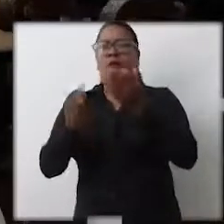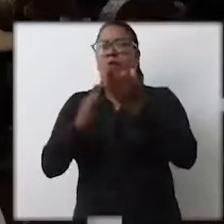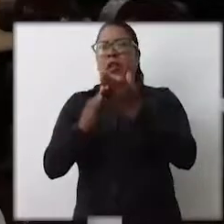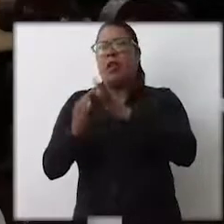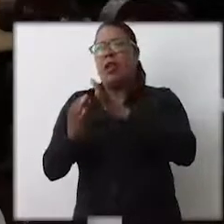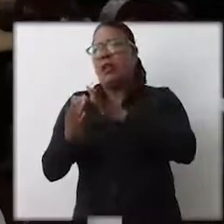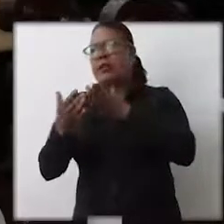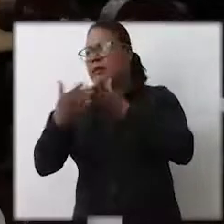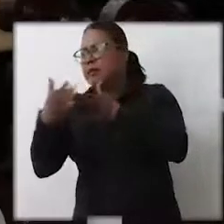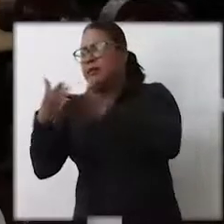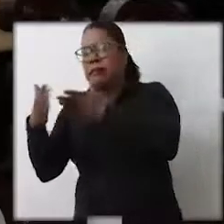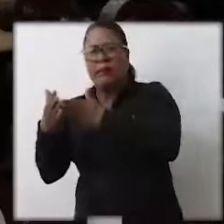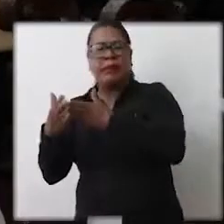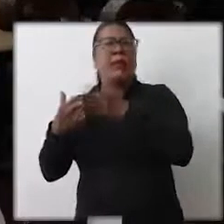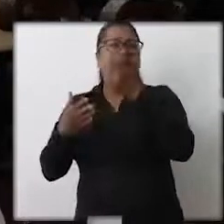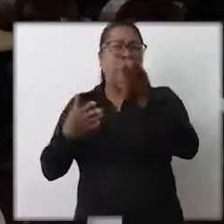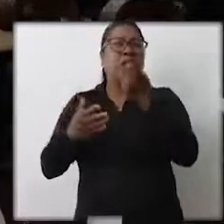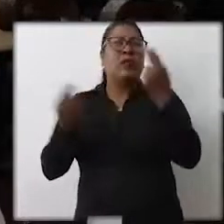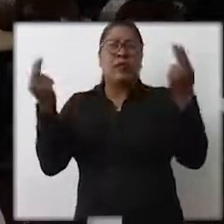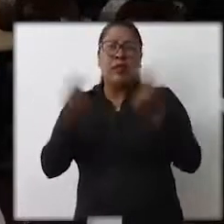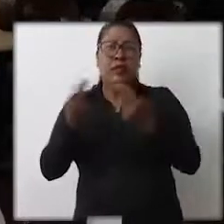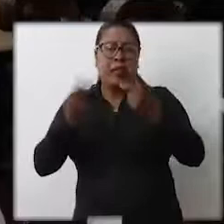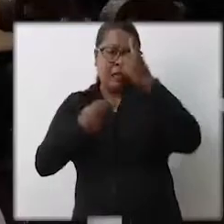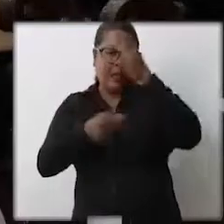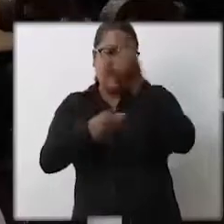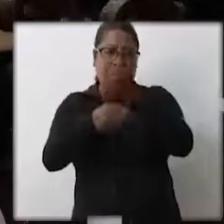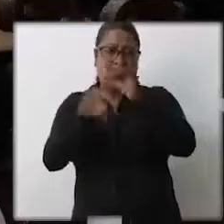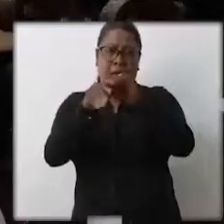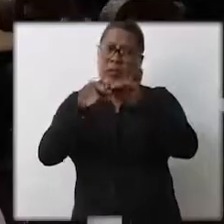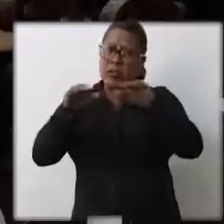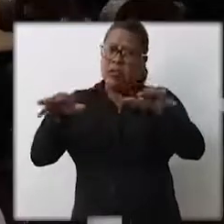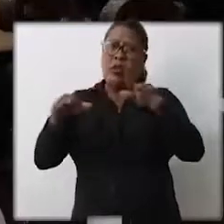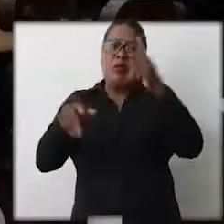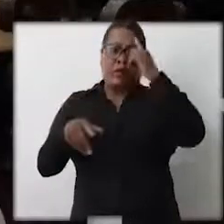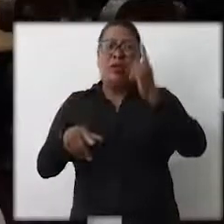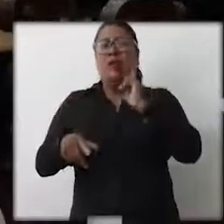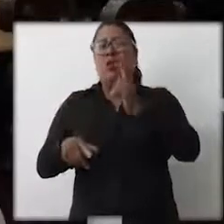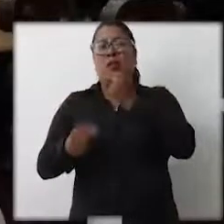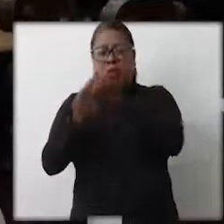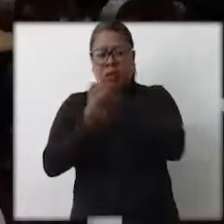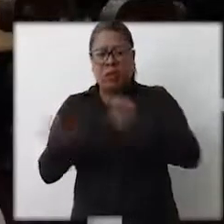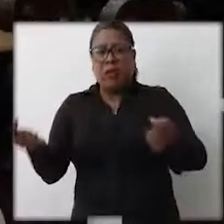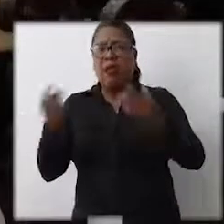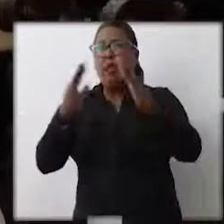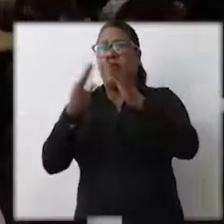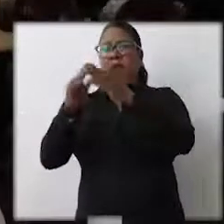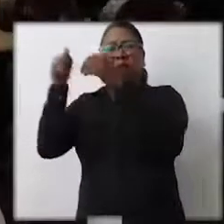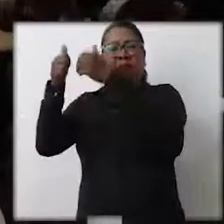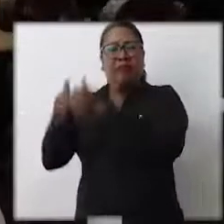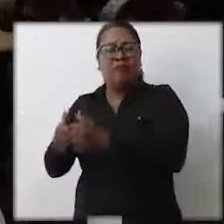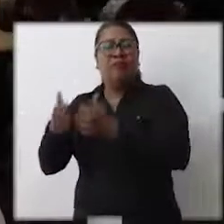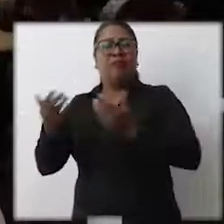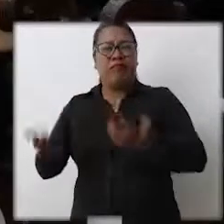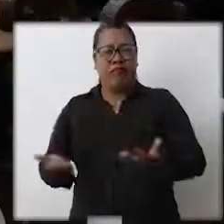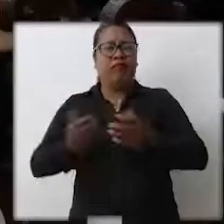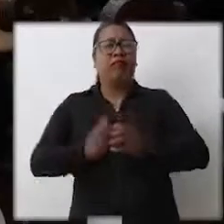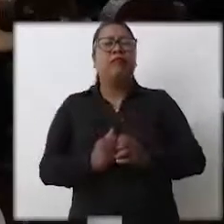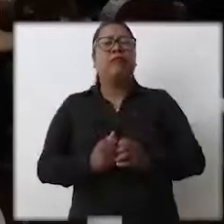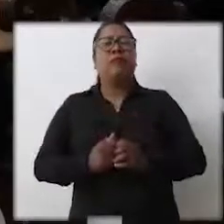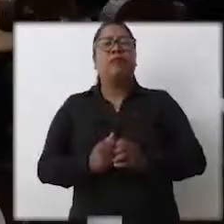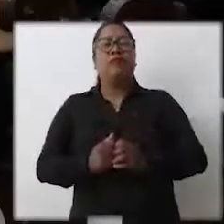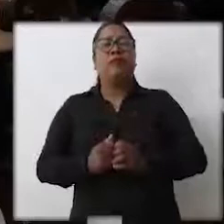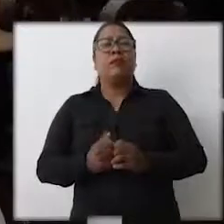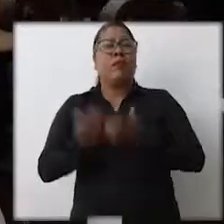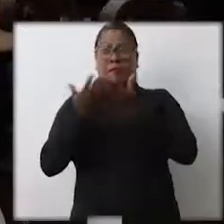futuras afectaciones en el desarrollo educativo de nuestros jóvenes, me he acercado al Instituto Estatal de Educación Pública de Oaxaca